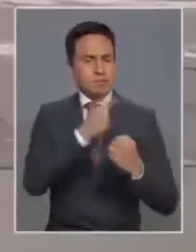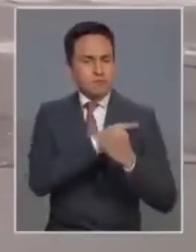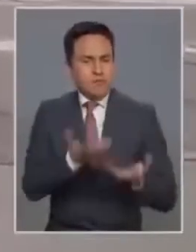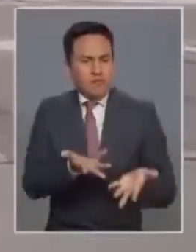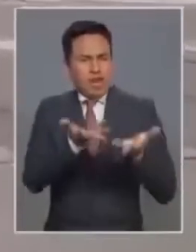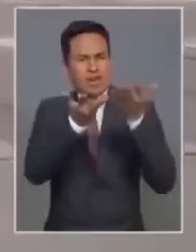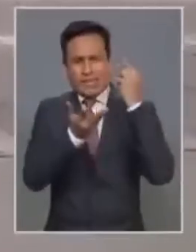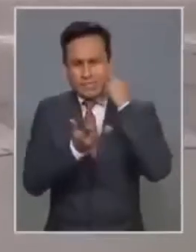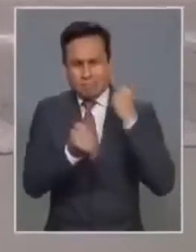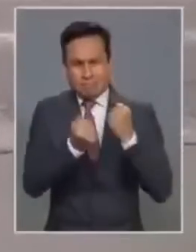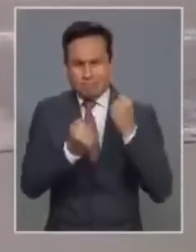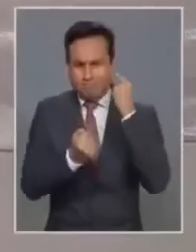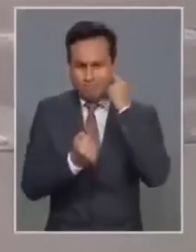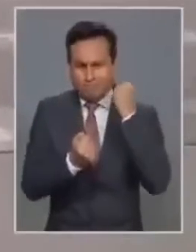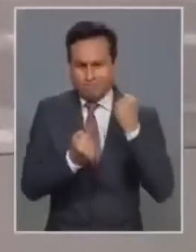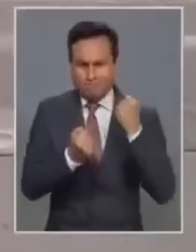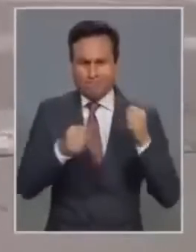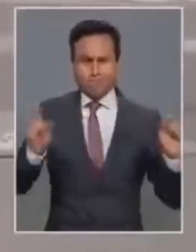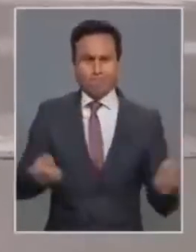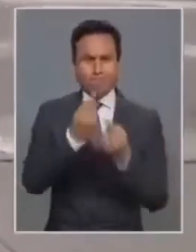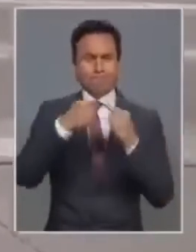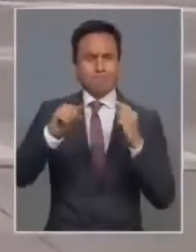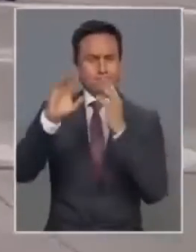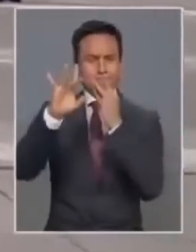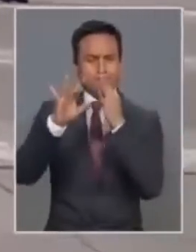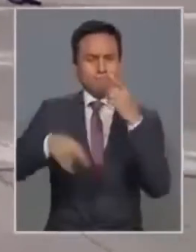e infantes de aviación.